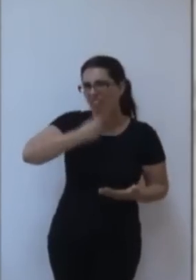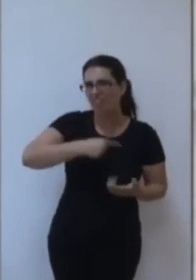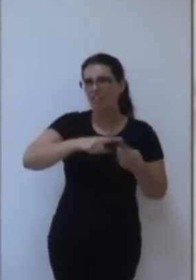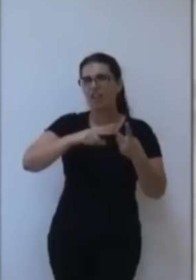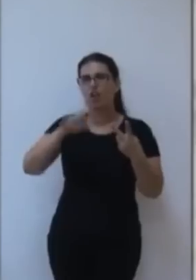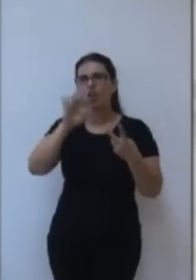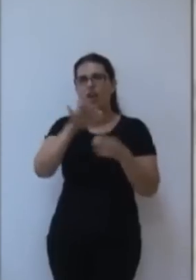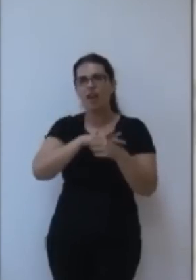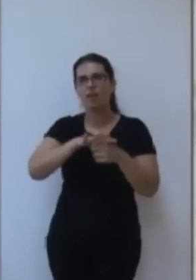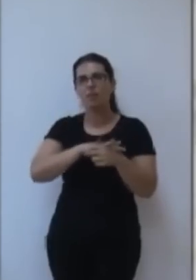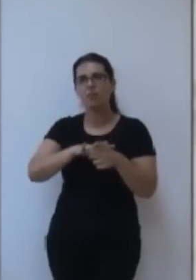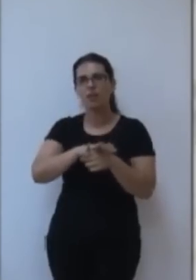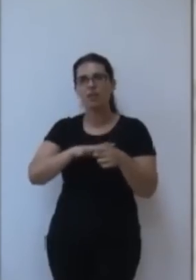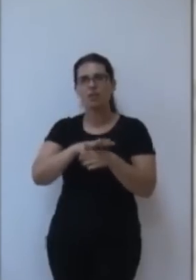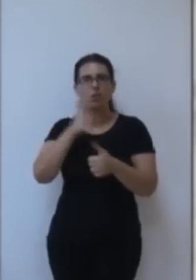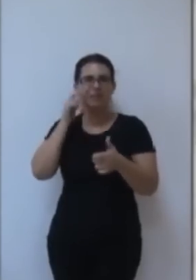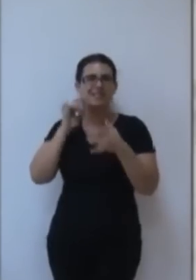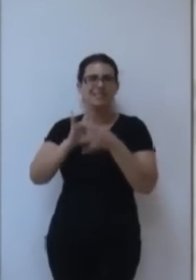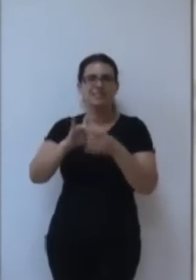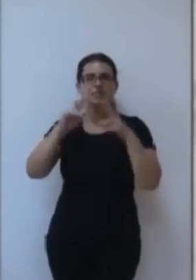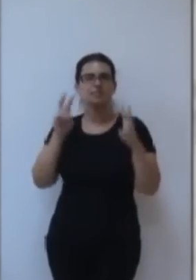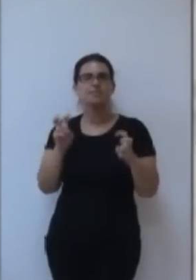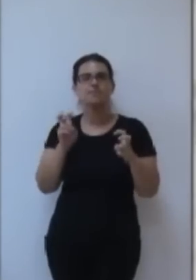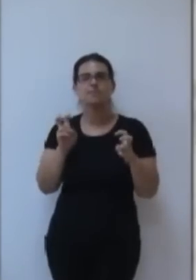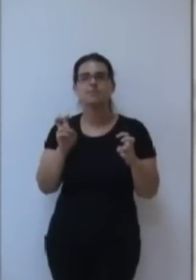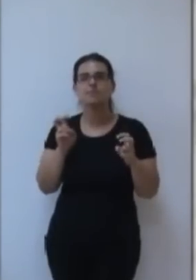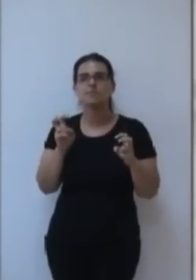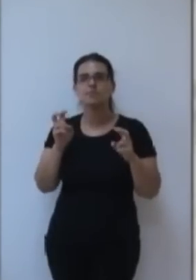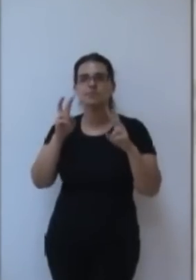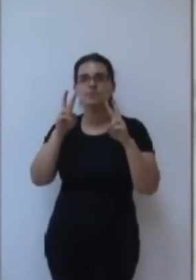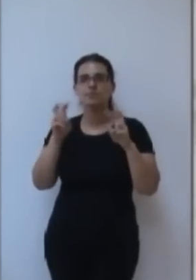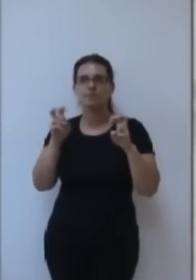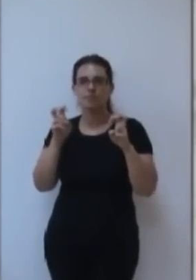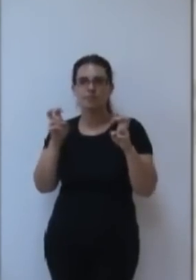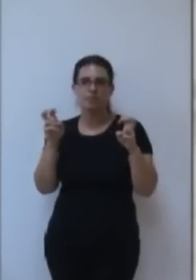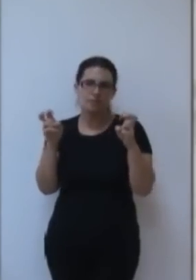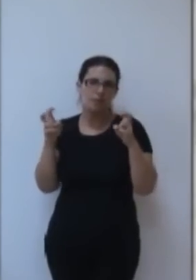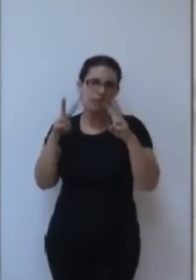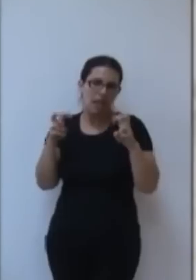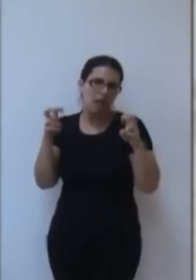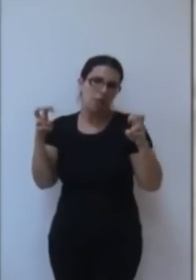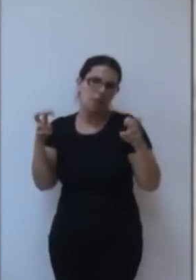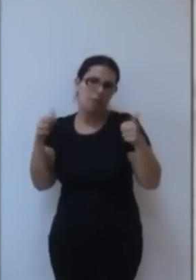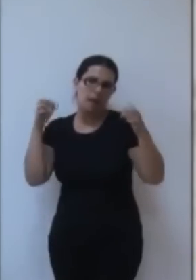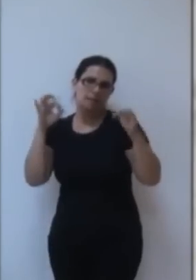ese ámbito, un poco por tocar la parte de también el leer?